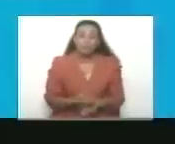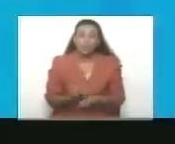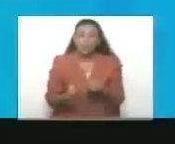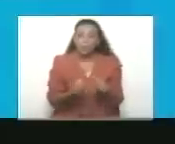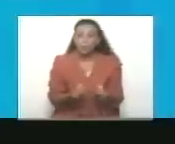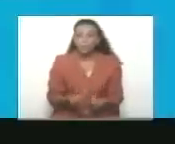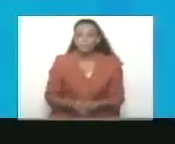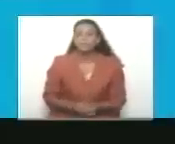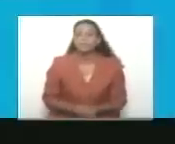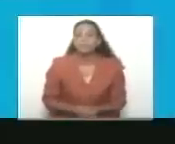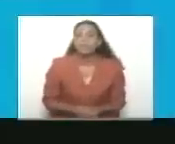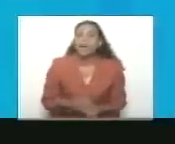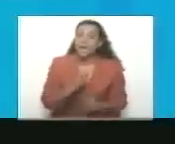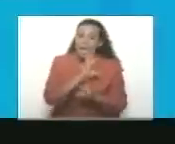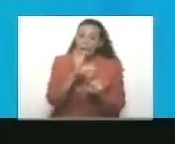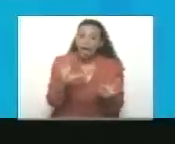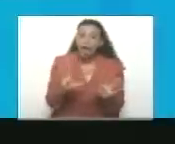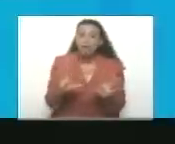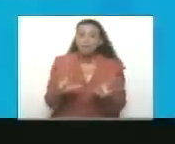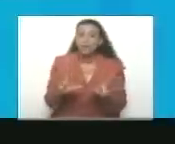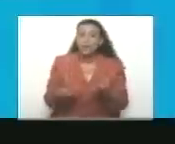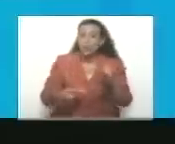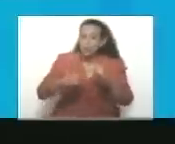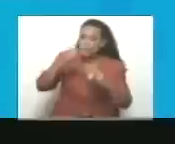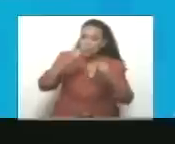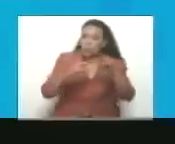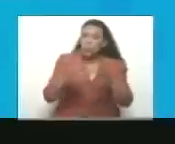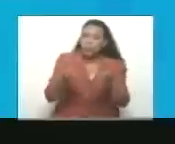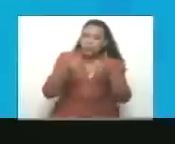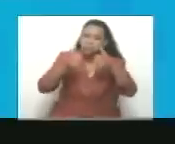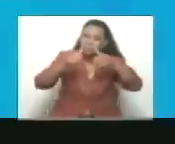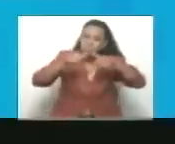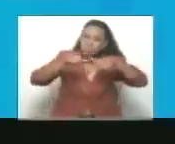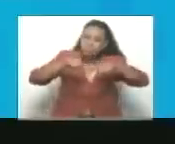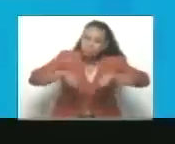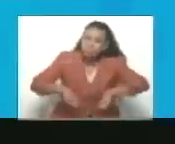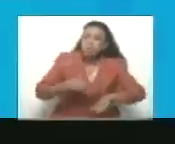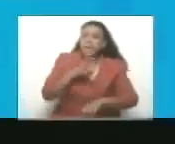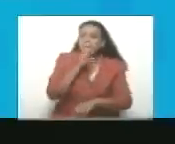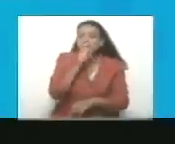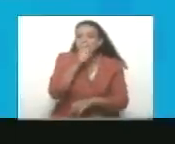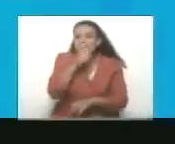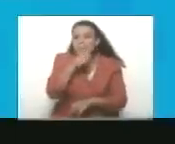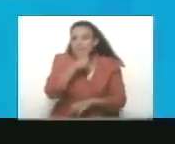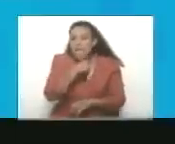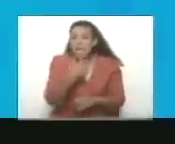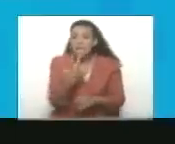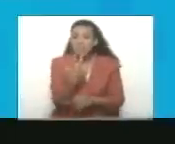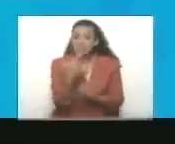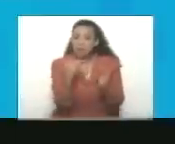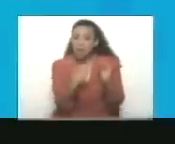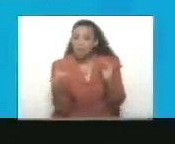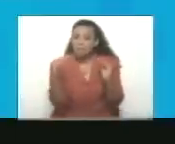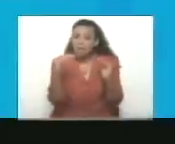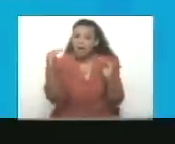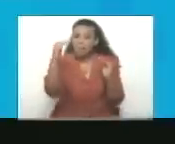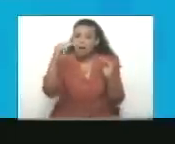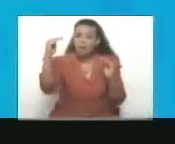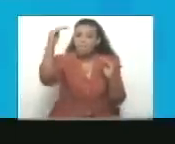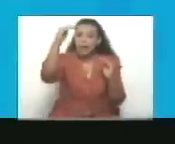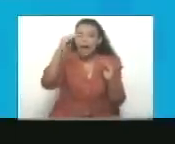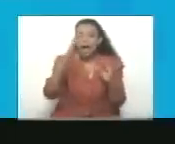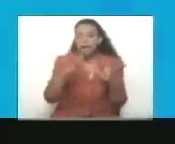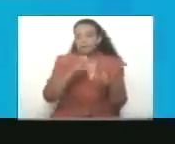y claro y la infraestructura que en verdad que está bastante decaída Y como tenemos tres plantas sea en verdad que está bastante